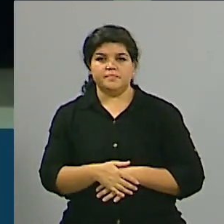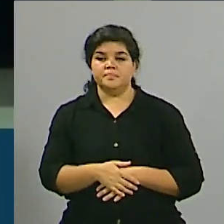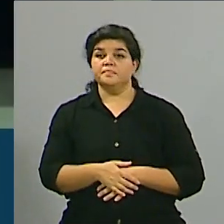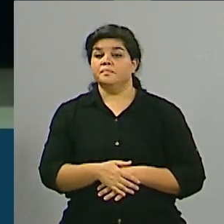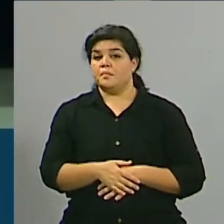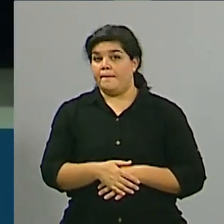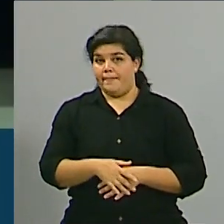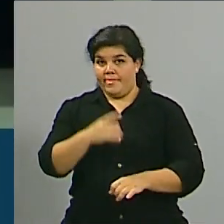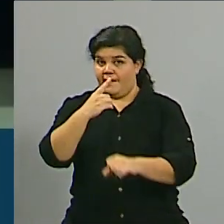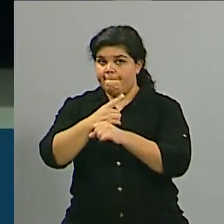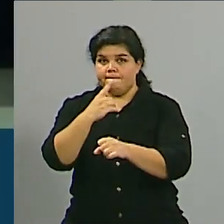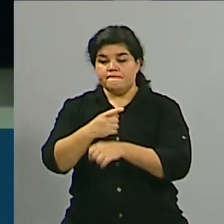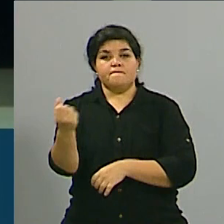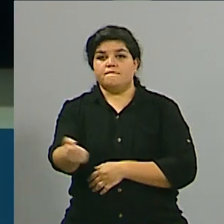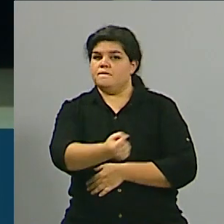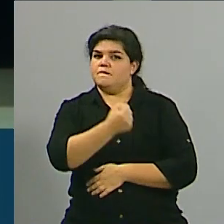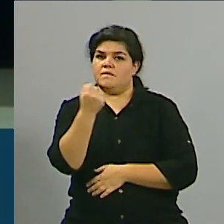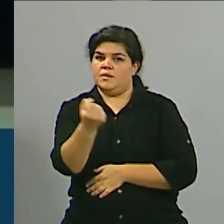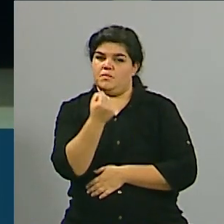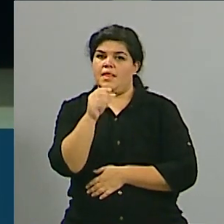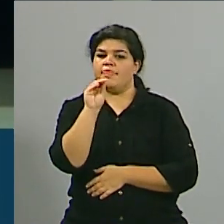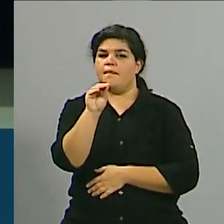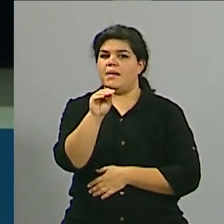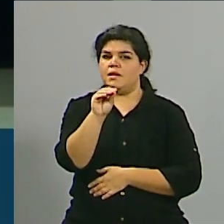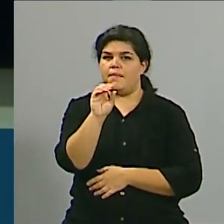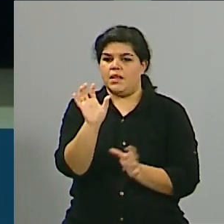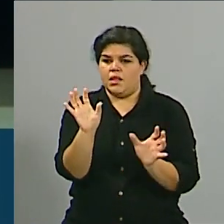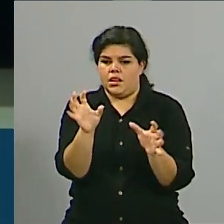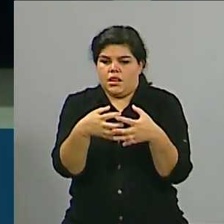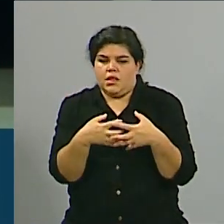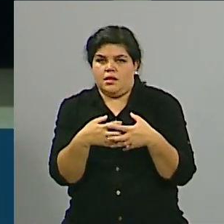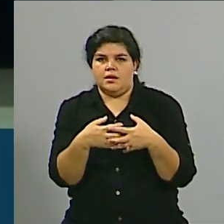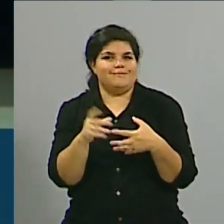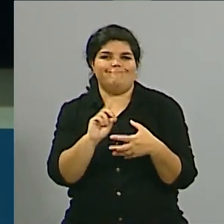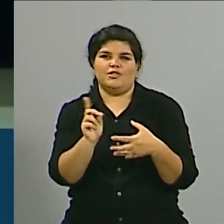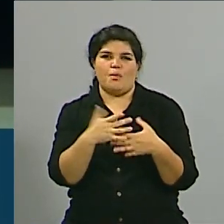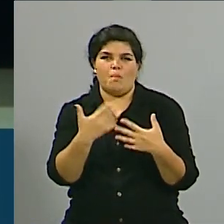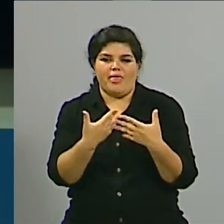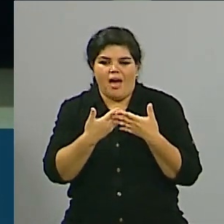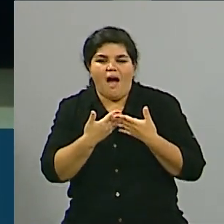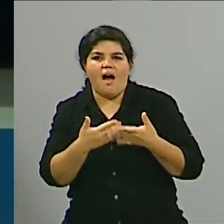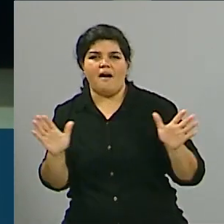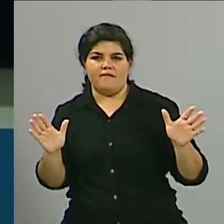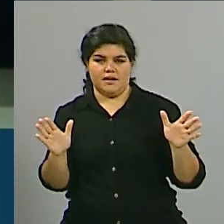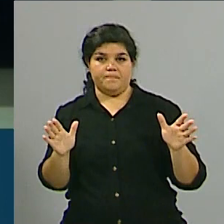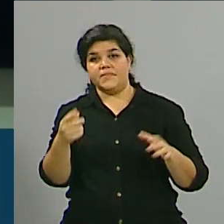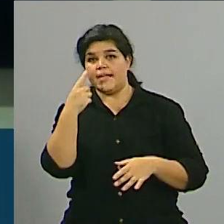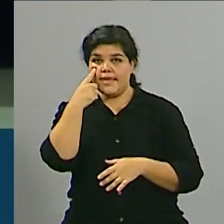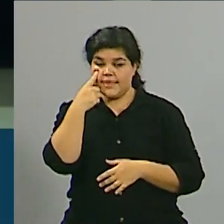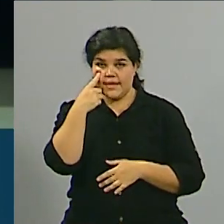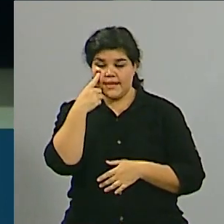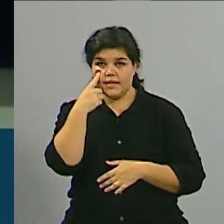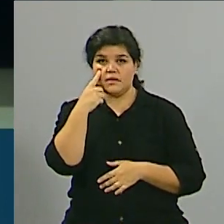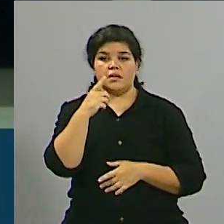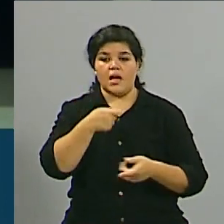mayor relación con otros ámbitos fuera del departamento. El señor Intendente y su gestión en los últimos años ha perdido el diálogo